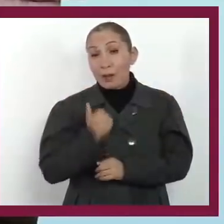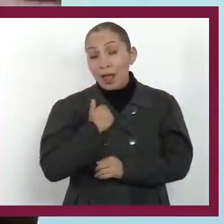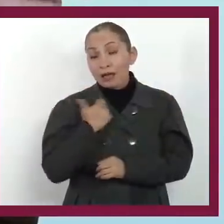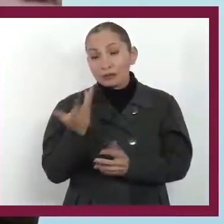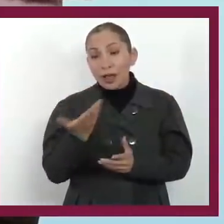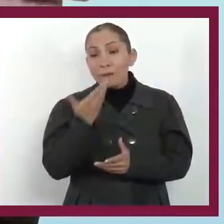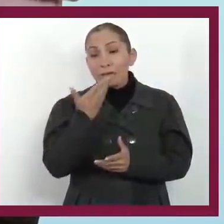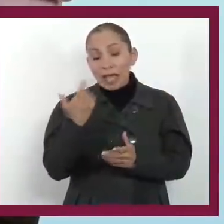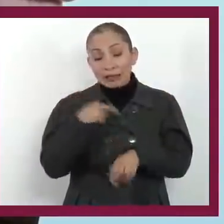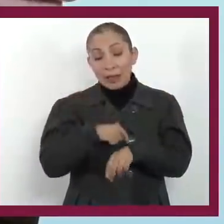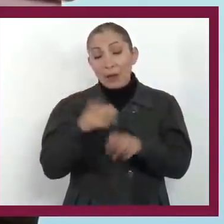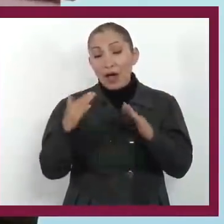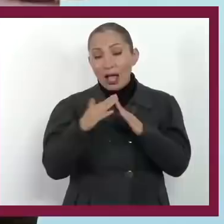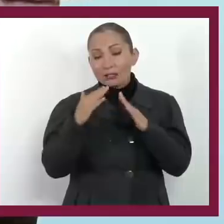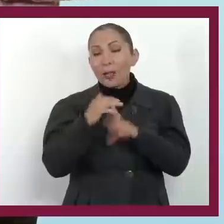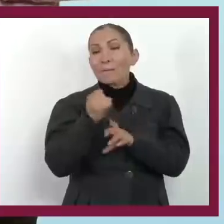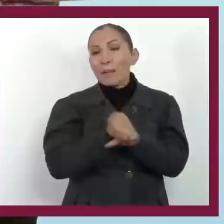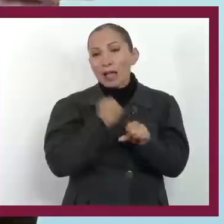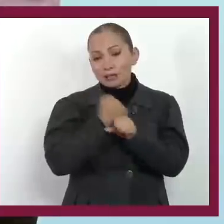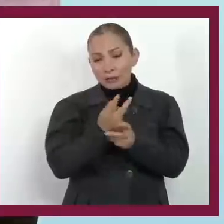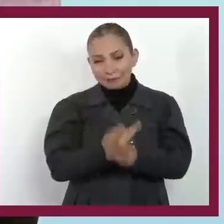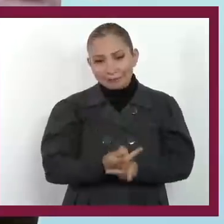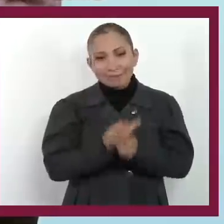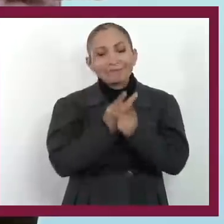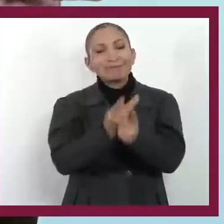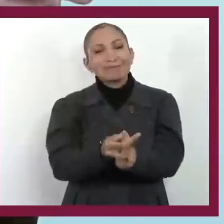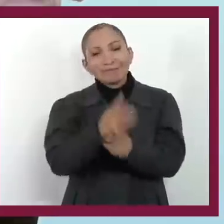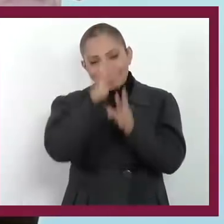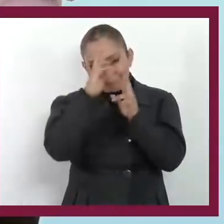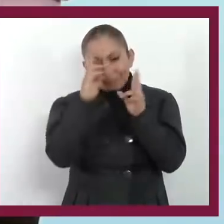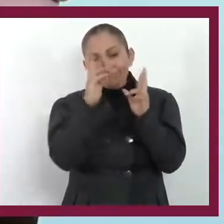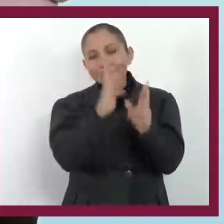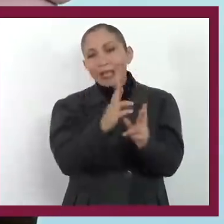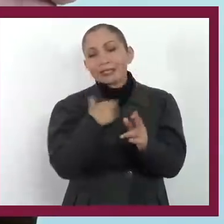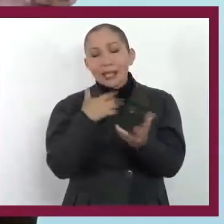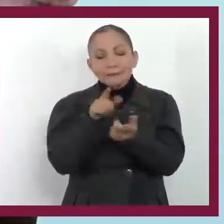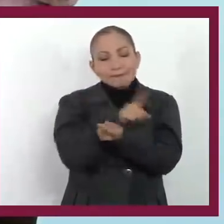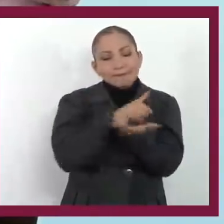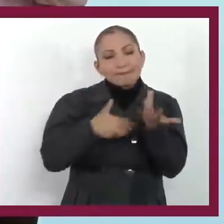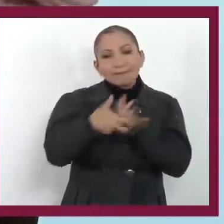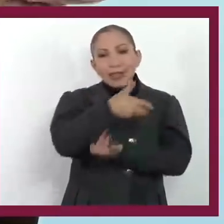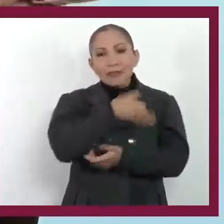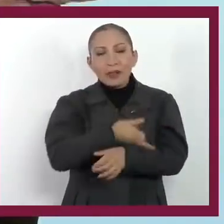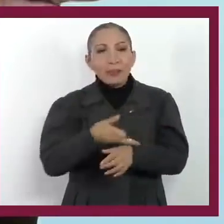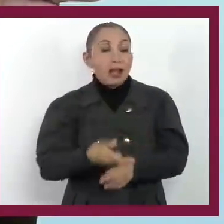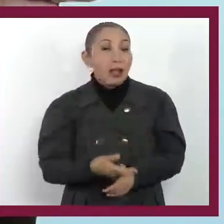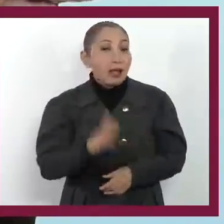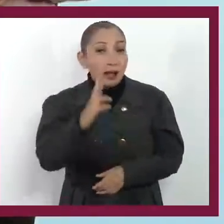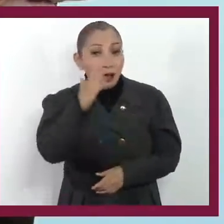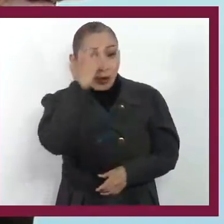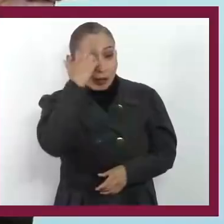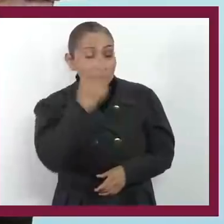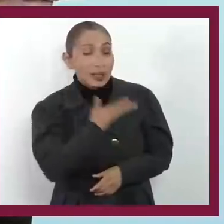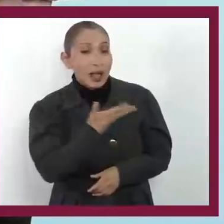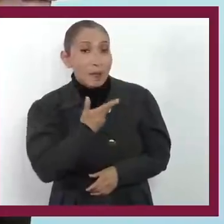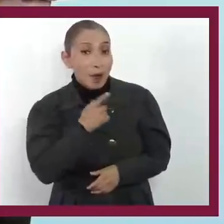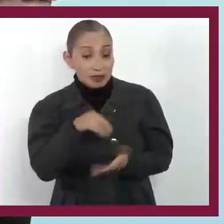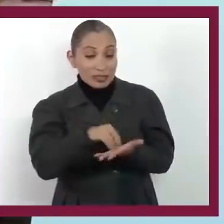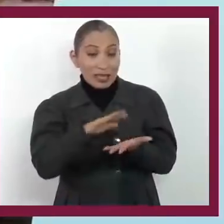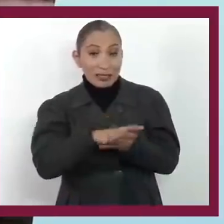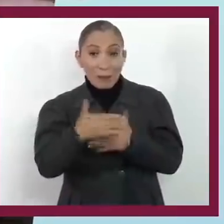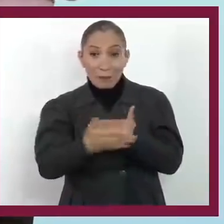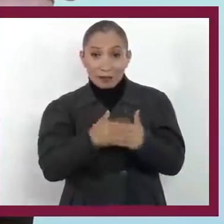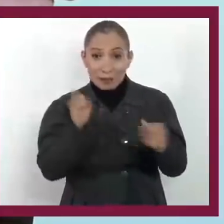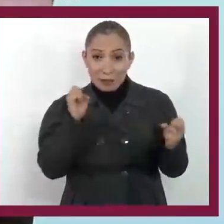el tiempo en casa y practiquen la paciencia, la tolerancia y la convivencia en familia. Recuerden que tenemos una cita en